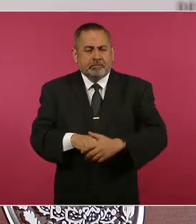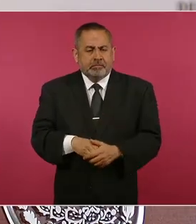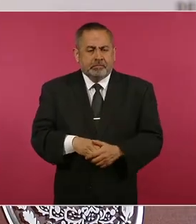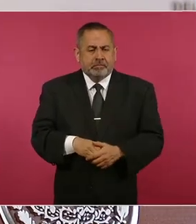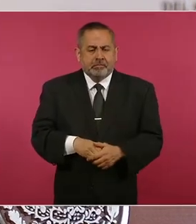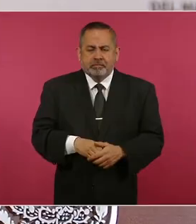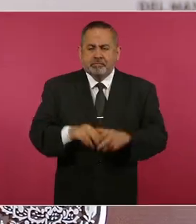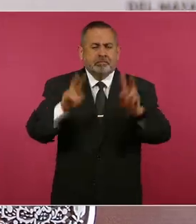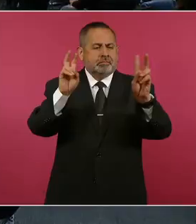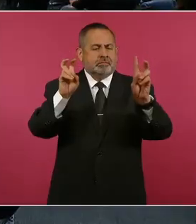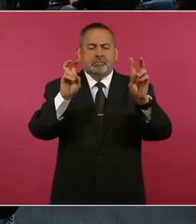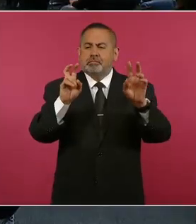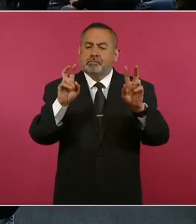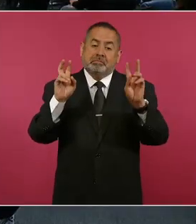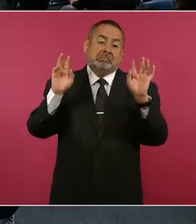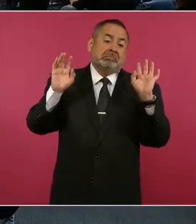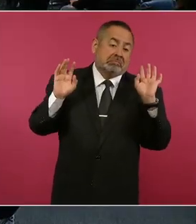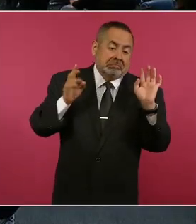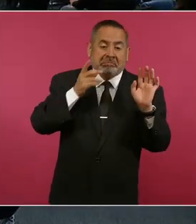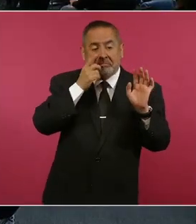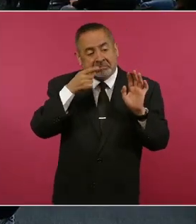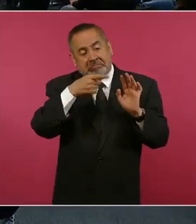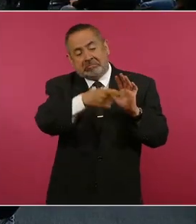una supuesta declaración